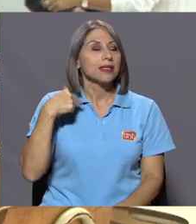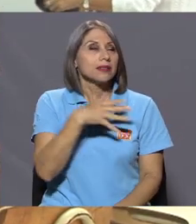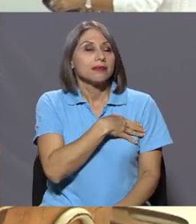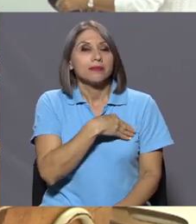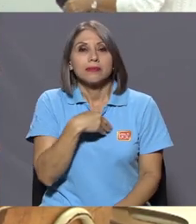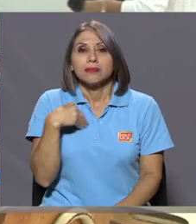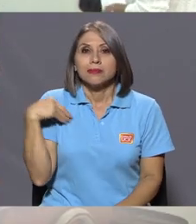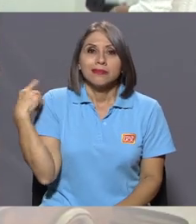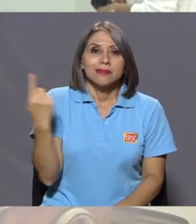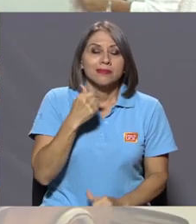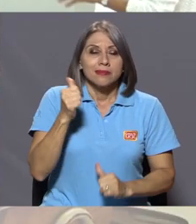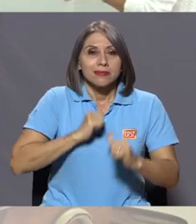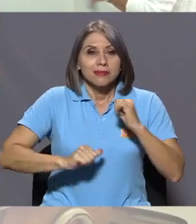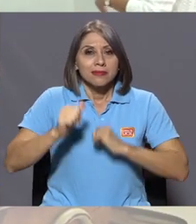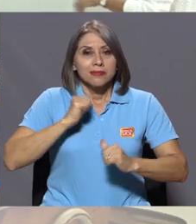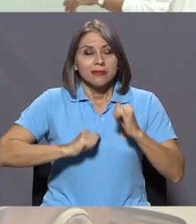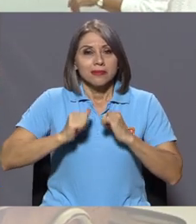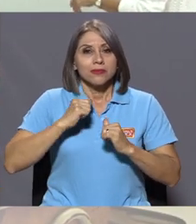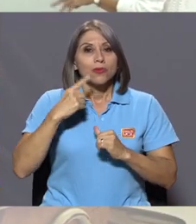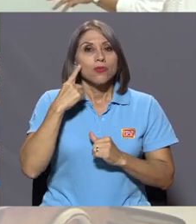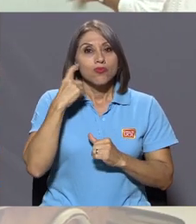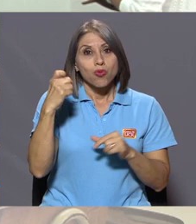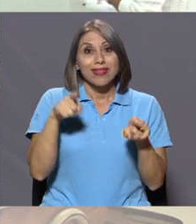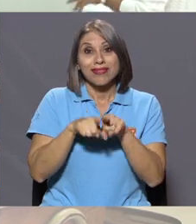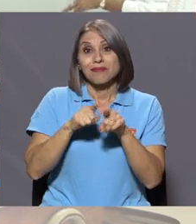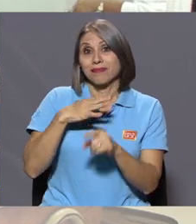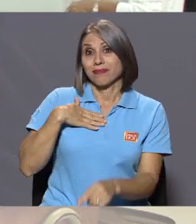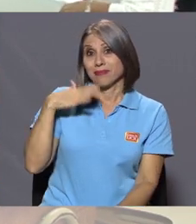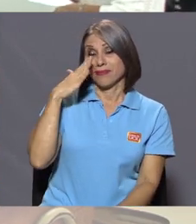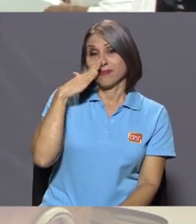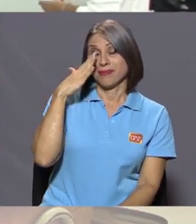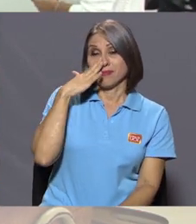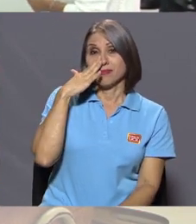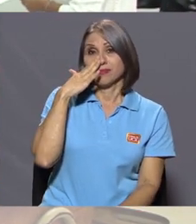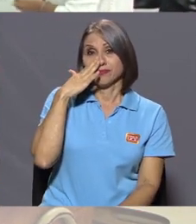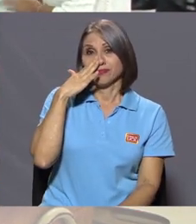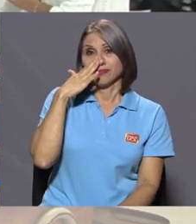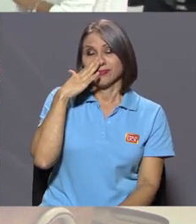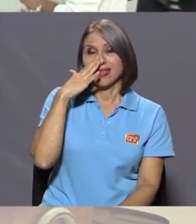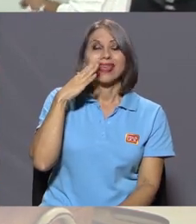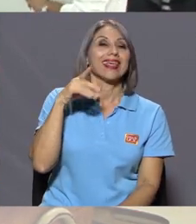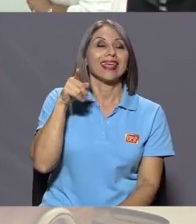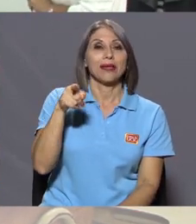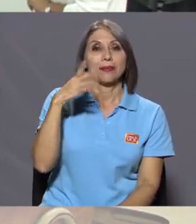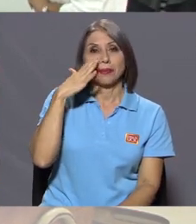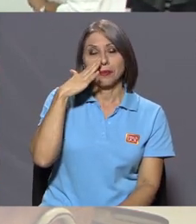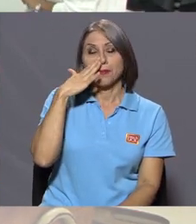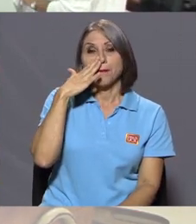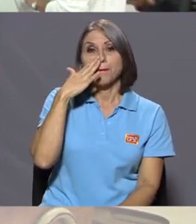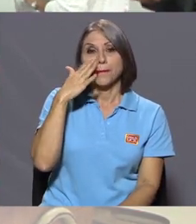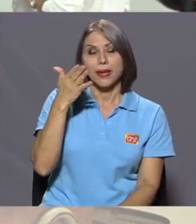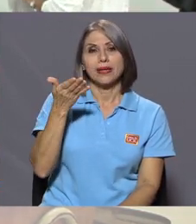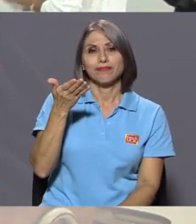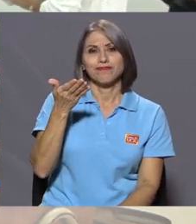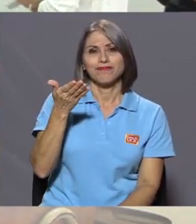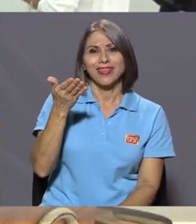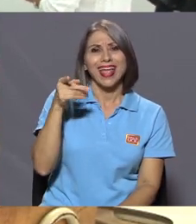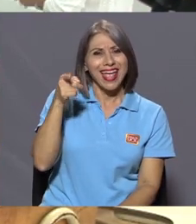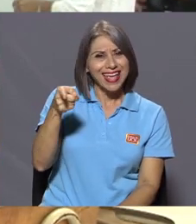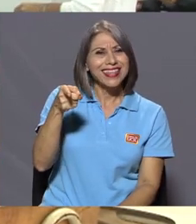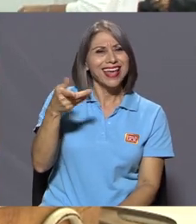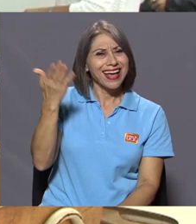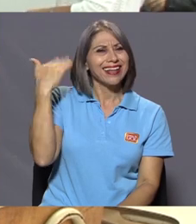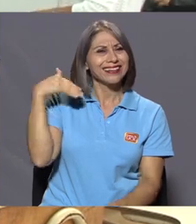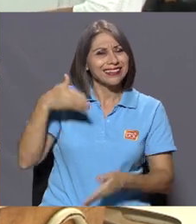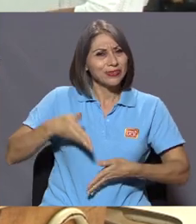el teatro, ¿verdad? Porque incluso mi madre, que estuvo en... ella es de